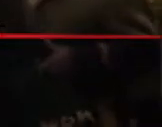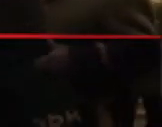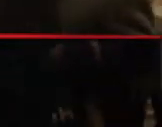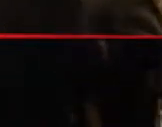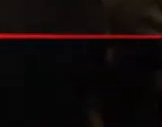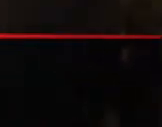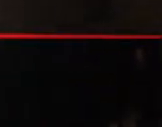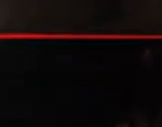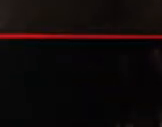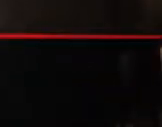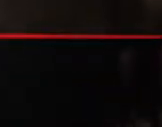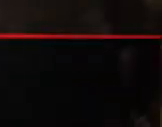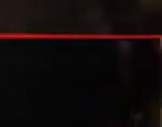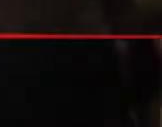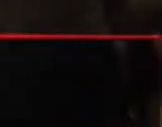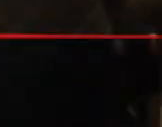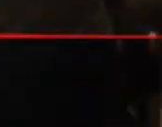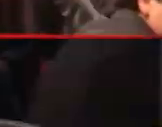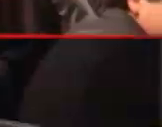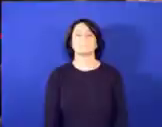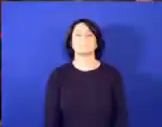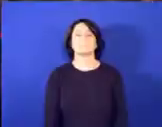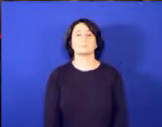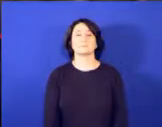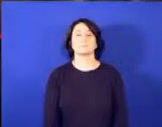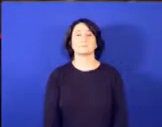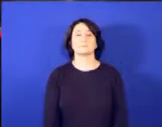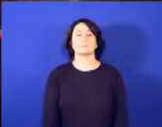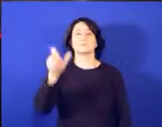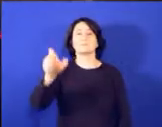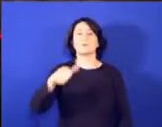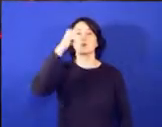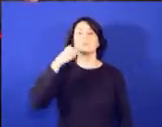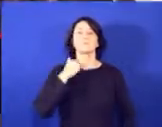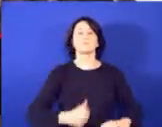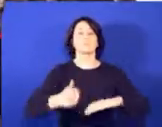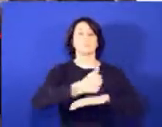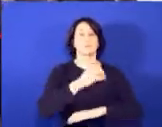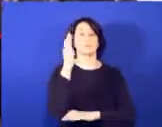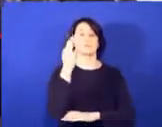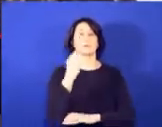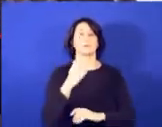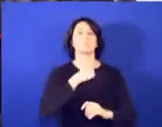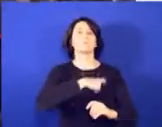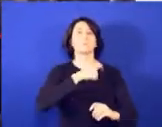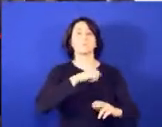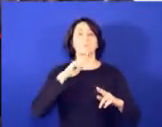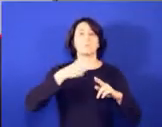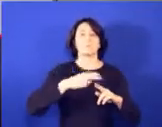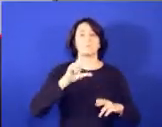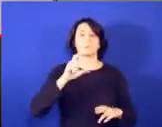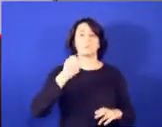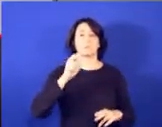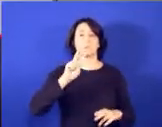El diputado general de Vizcaya, José Luis Bilbao, ha entregado los premios Lauaseta Sariak 2012. El galardón, que celebra su 8ª